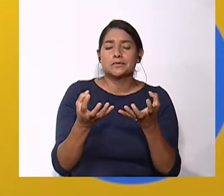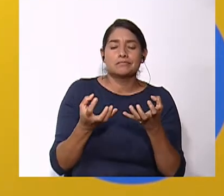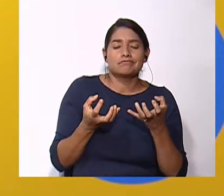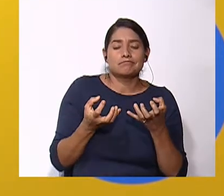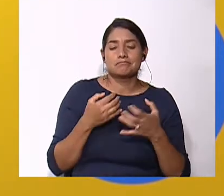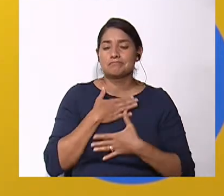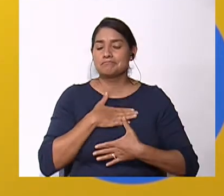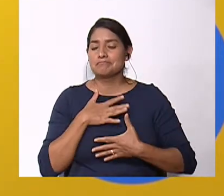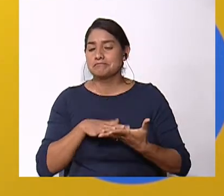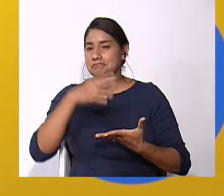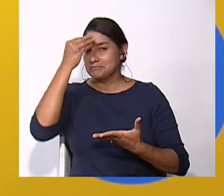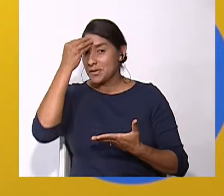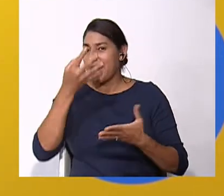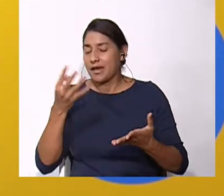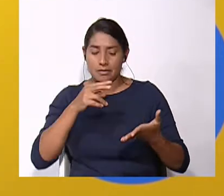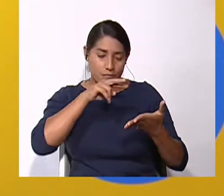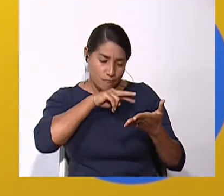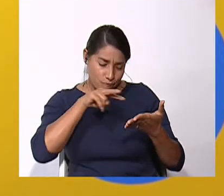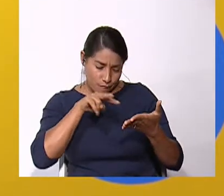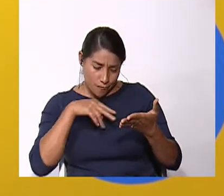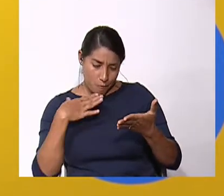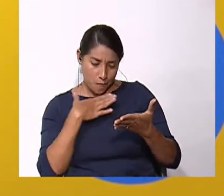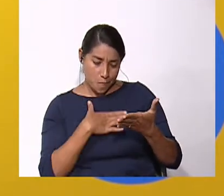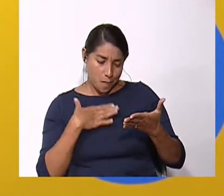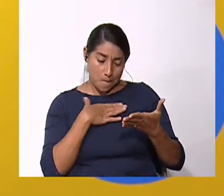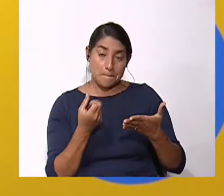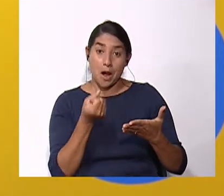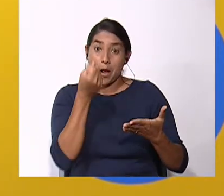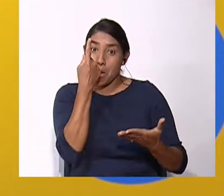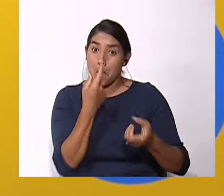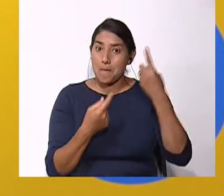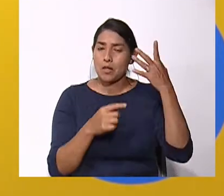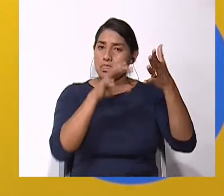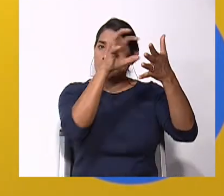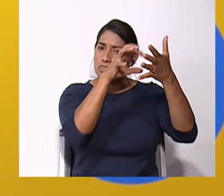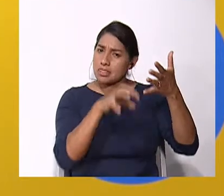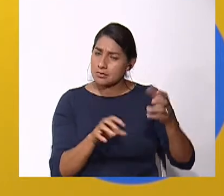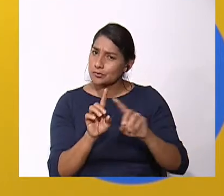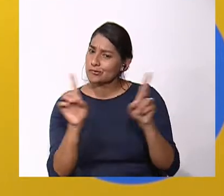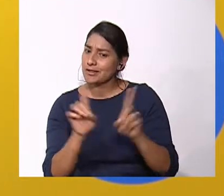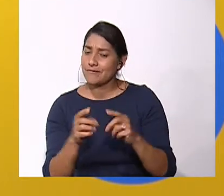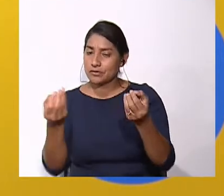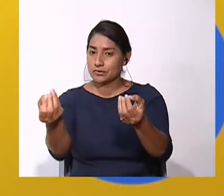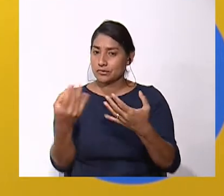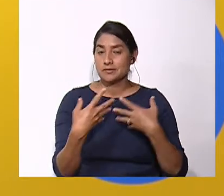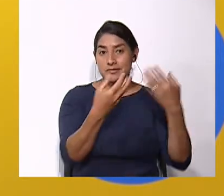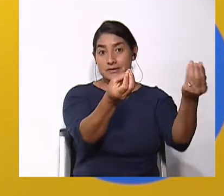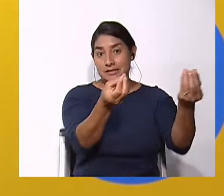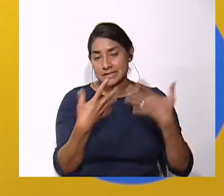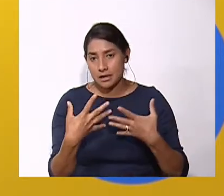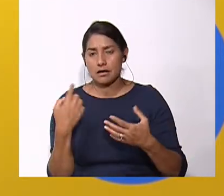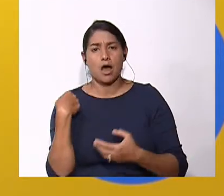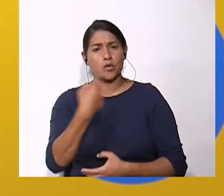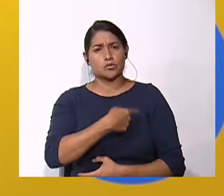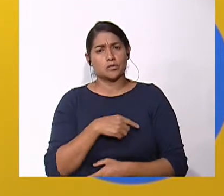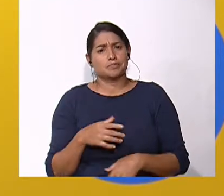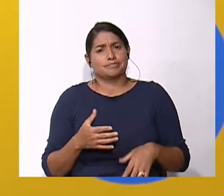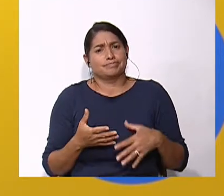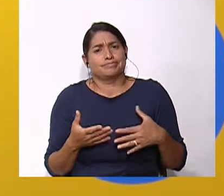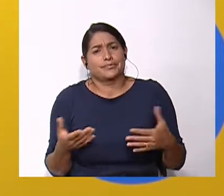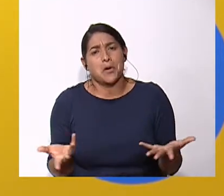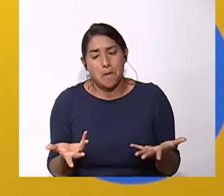ganas de leer, ¿sí? Para comprender los textos que nos llegan a nosotros